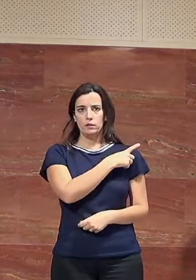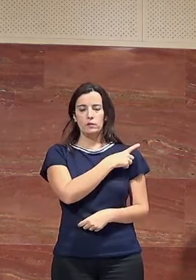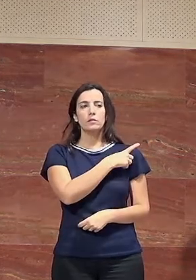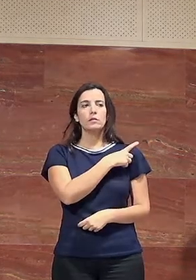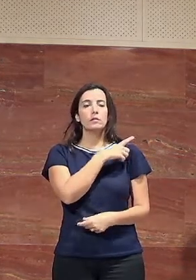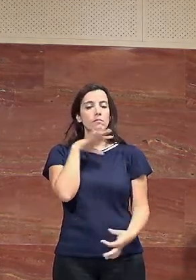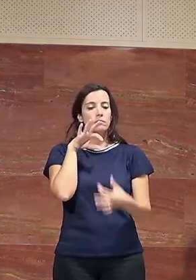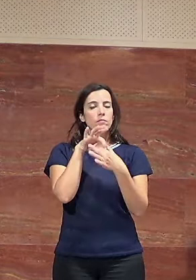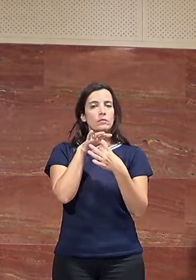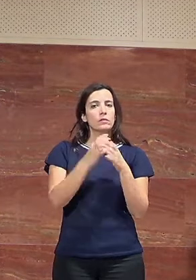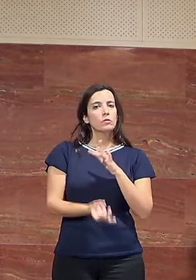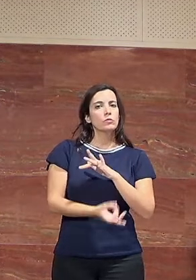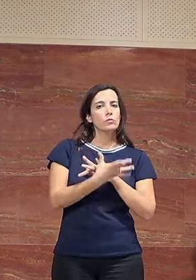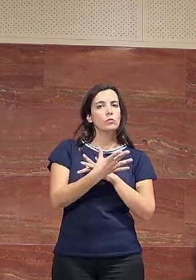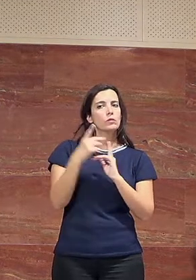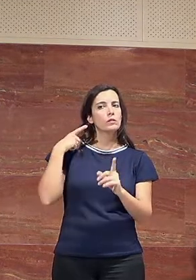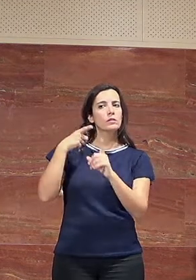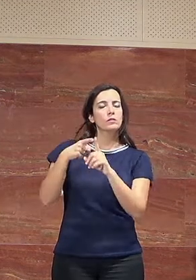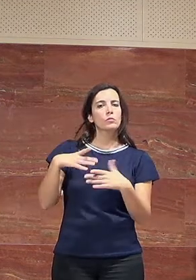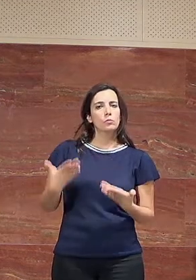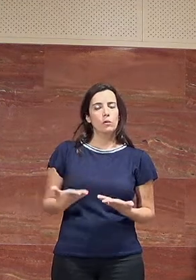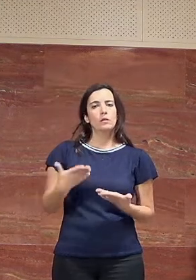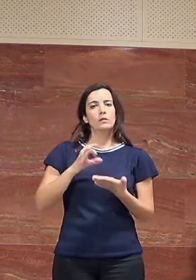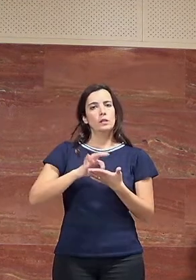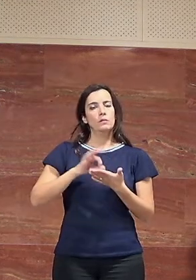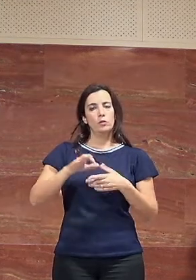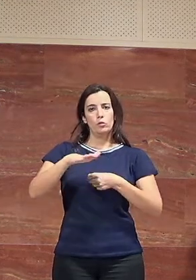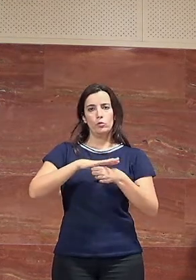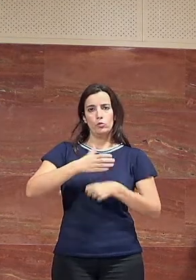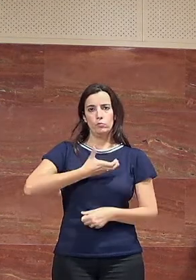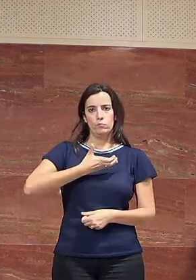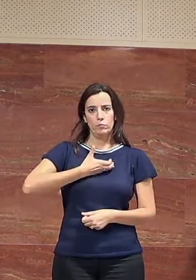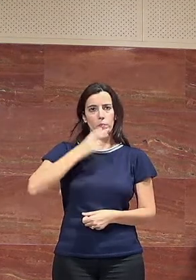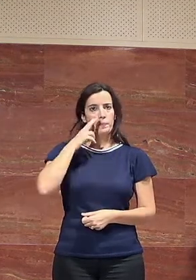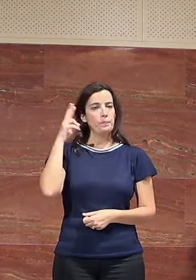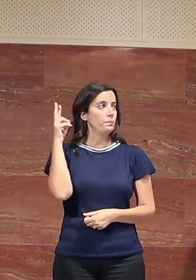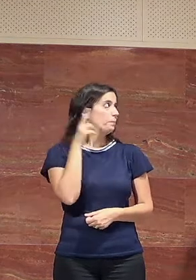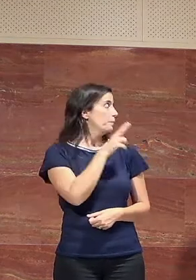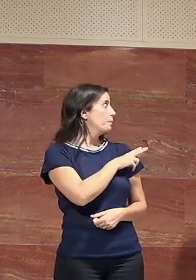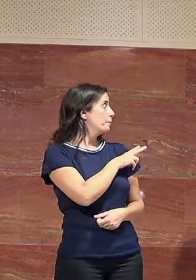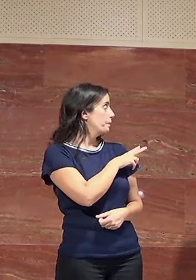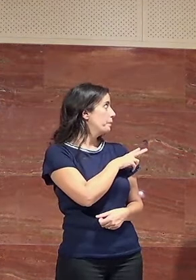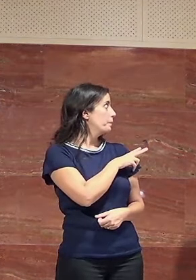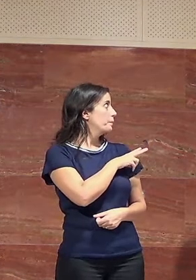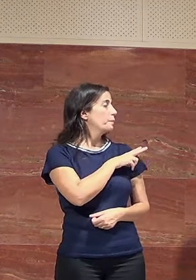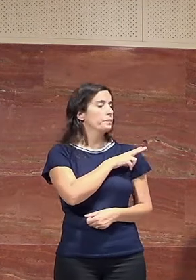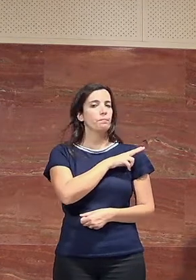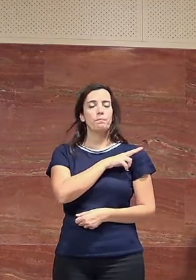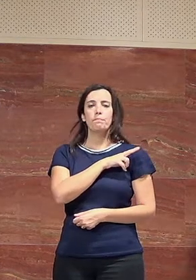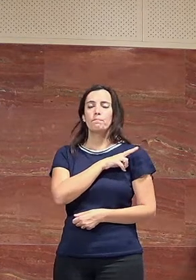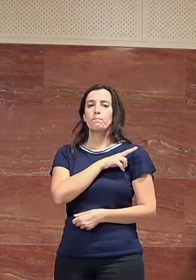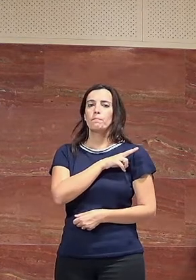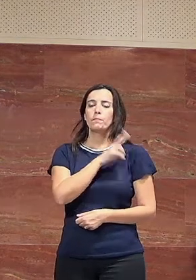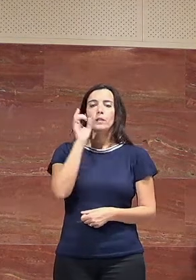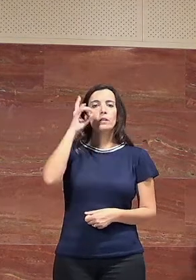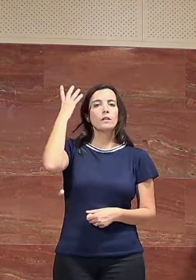Identificábamos el origen y el destino en los dos edificios municipales, creamos una campaña de imagen para que el barrio percibiese la intervención y la